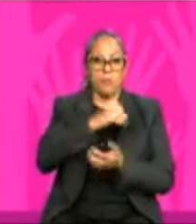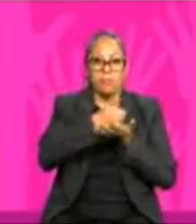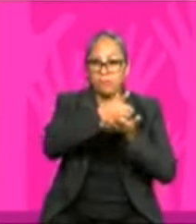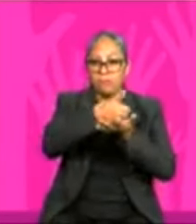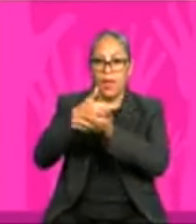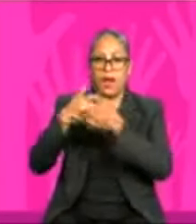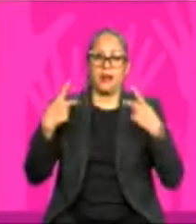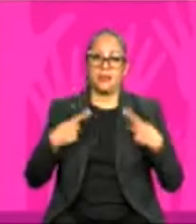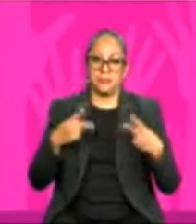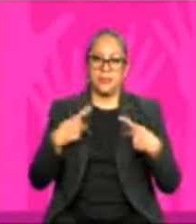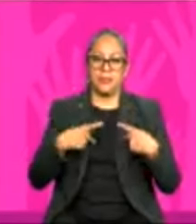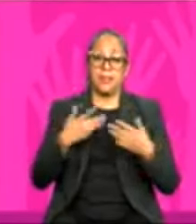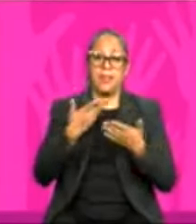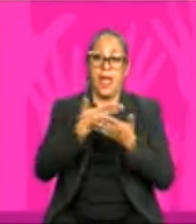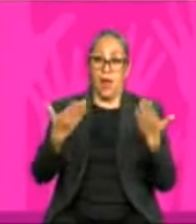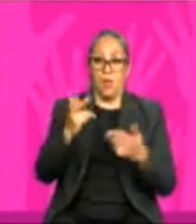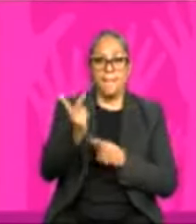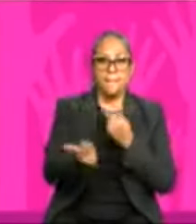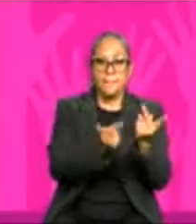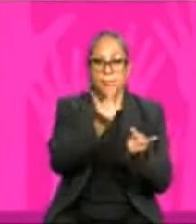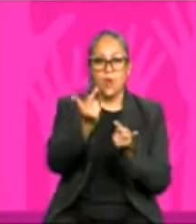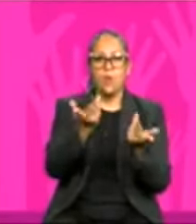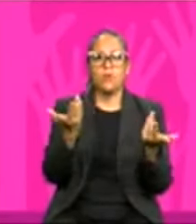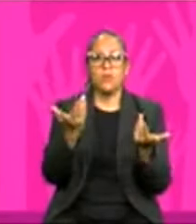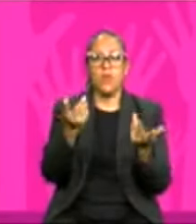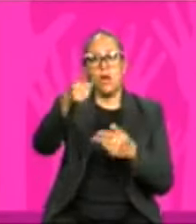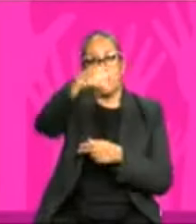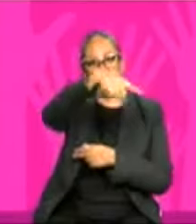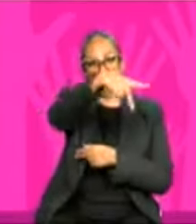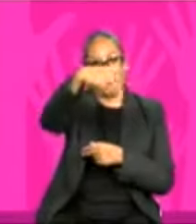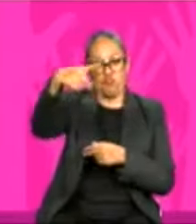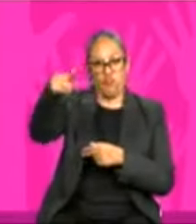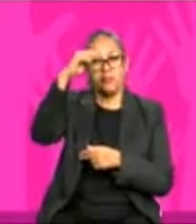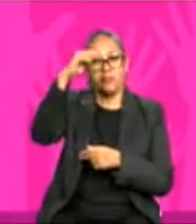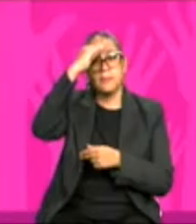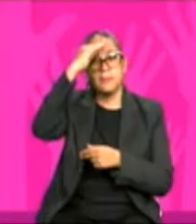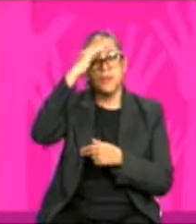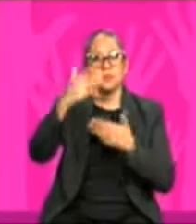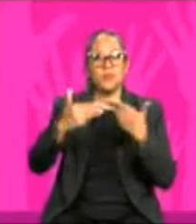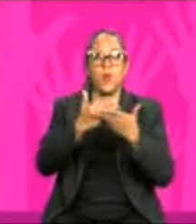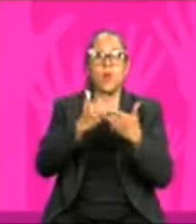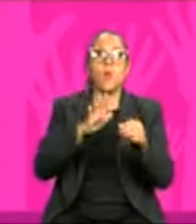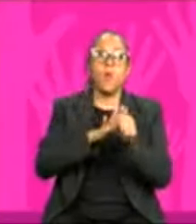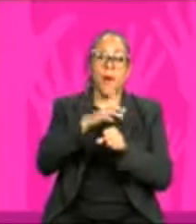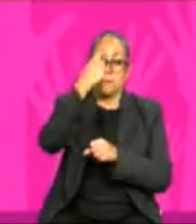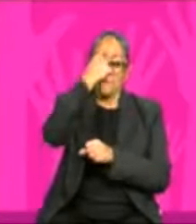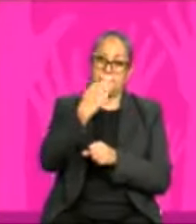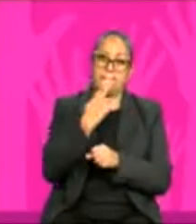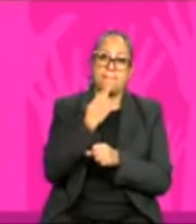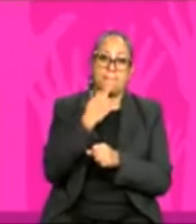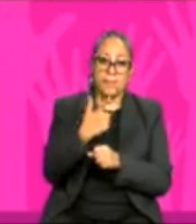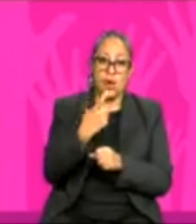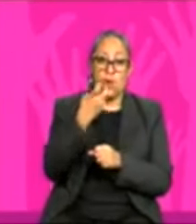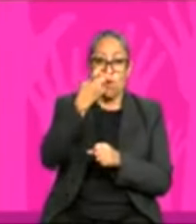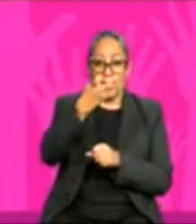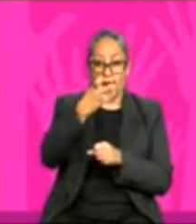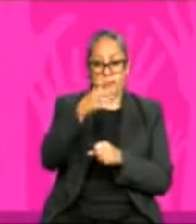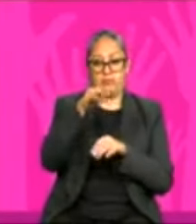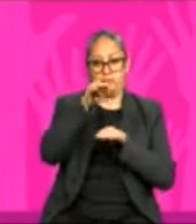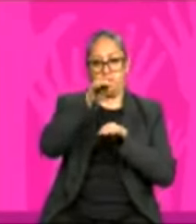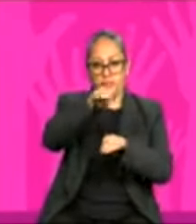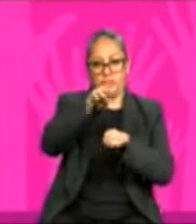fortalezas. La pregunta es la siguiente. ¿Qué medidas concretas sugieren para mejorar simultáneamente los sectores de